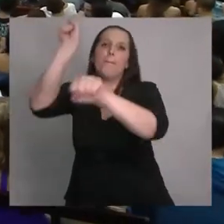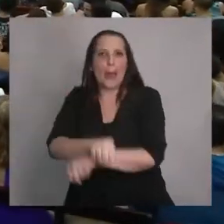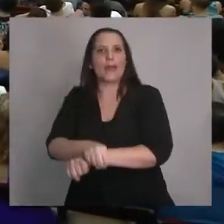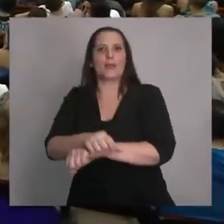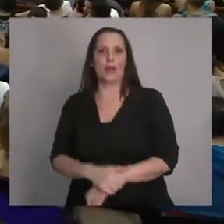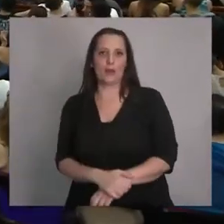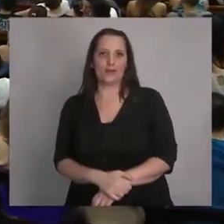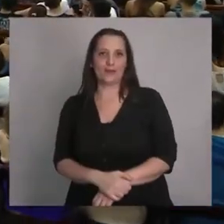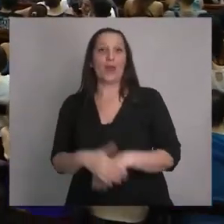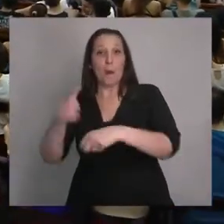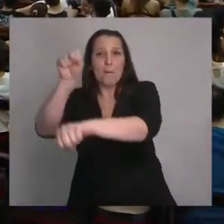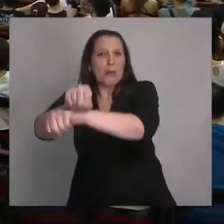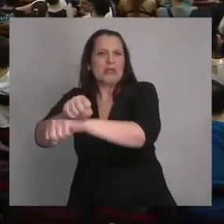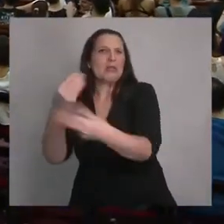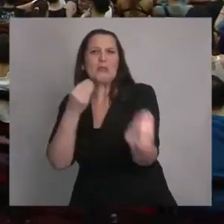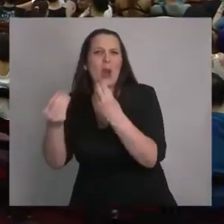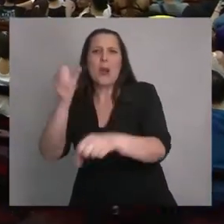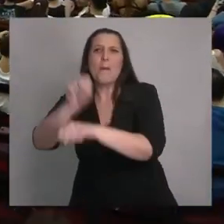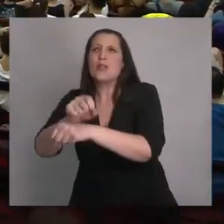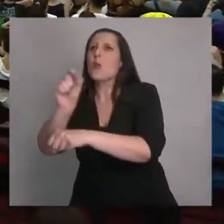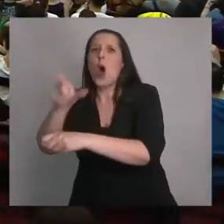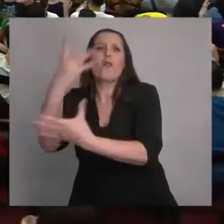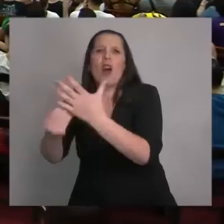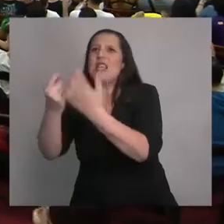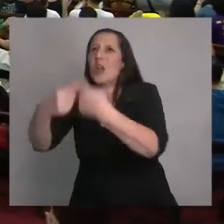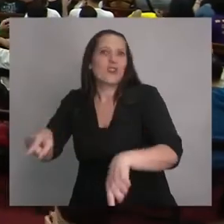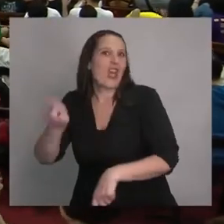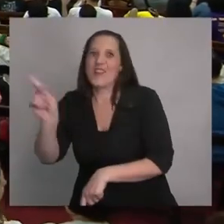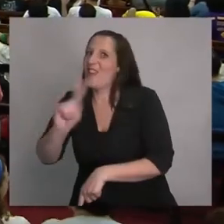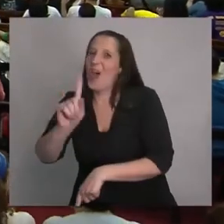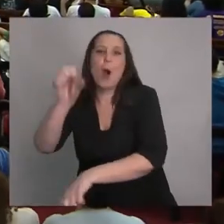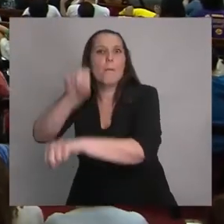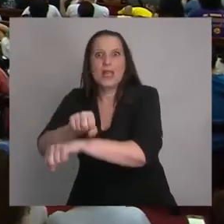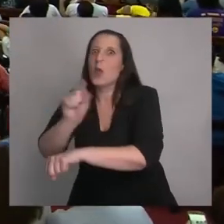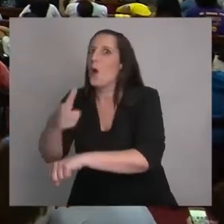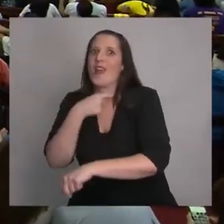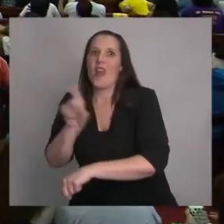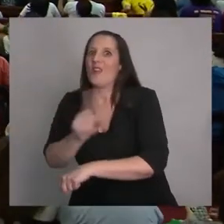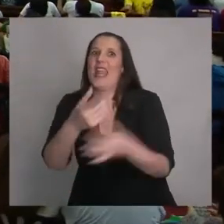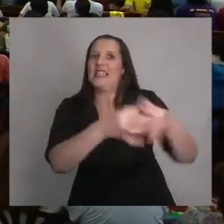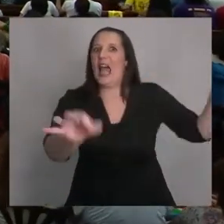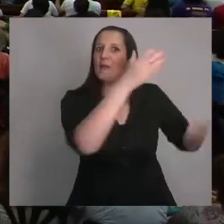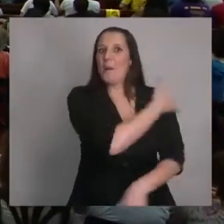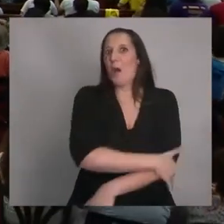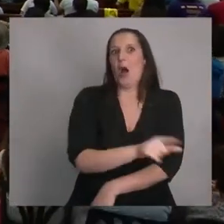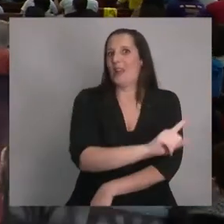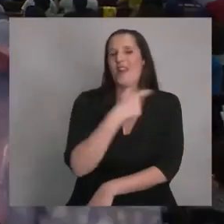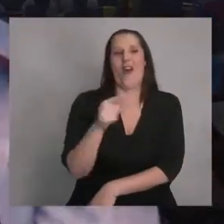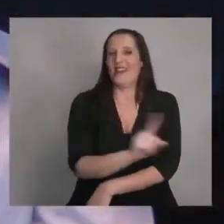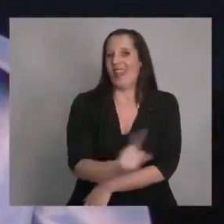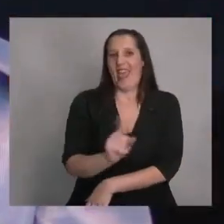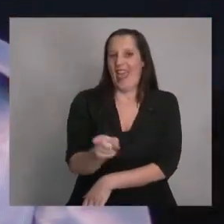no no tienen por lo que hizo mal sino por lo que hizo bien y a favor de su pueblo para que recuperen su